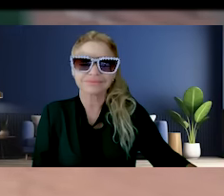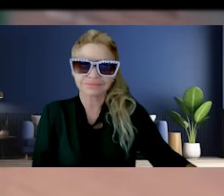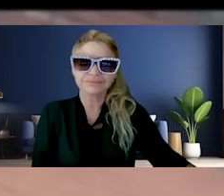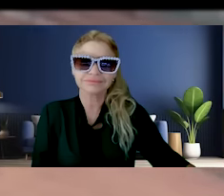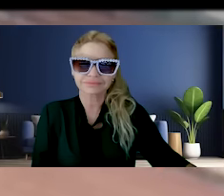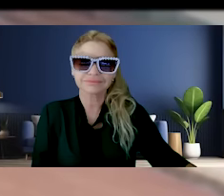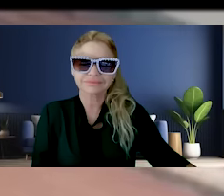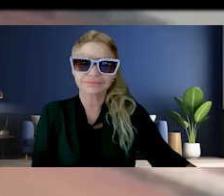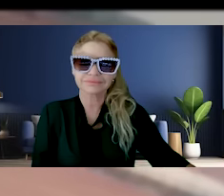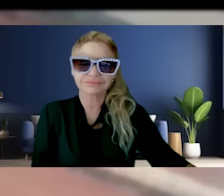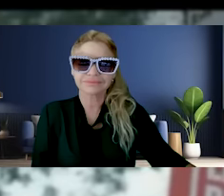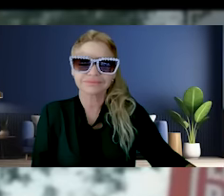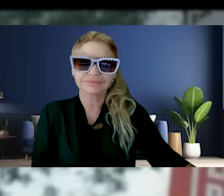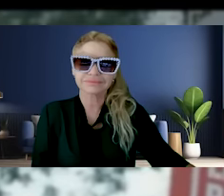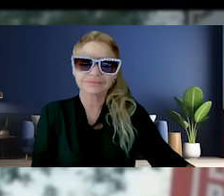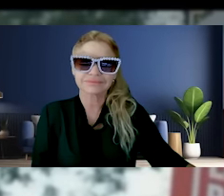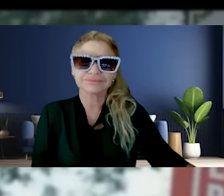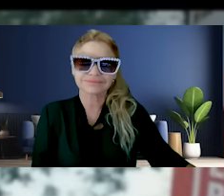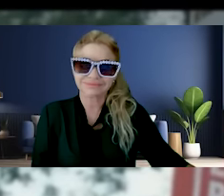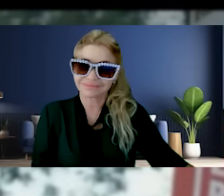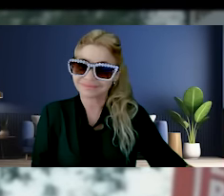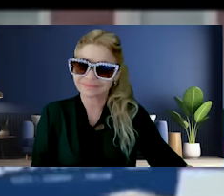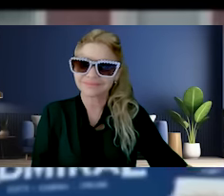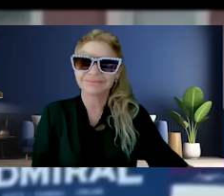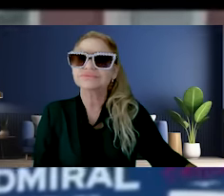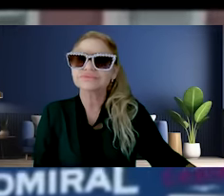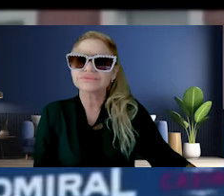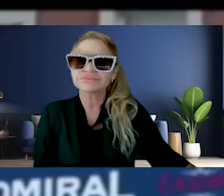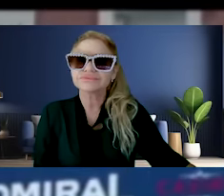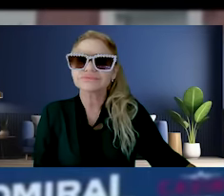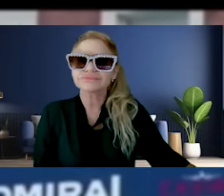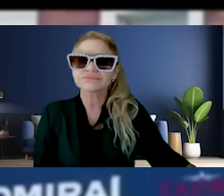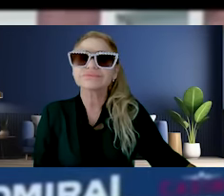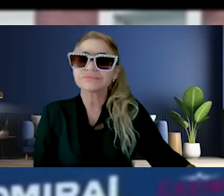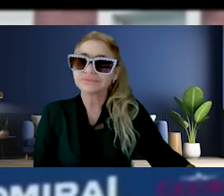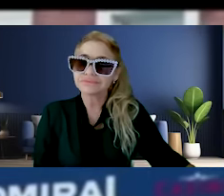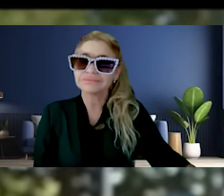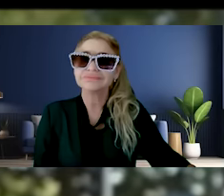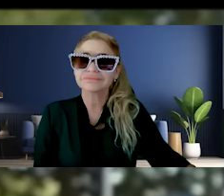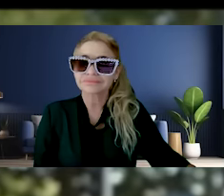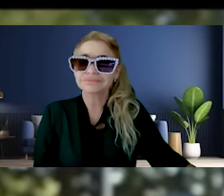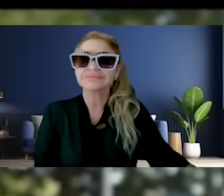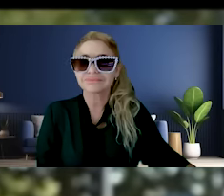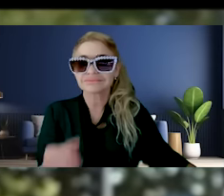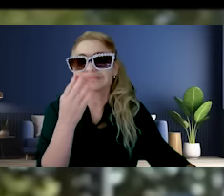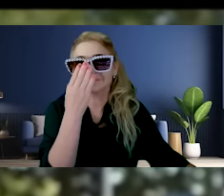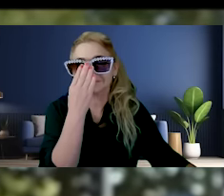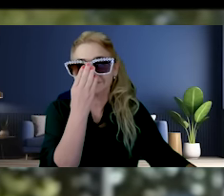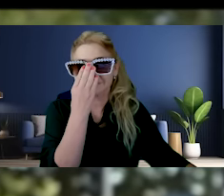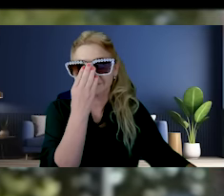en zonas concurridas de la ciudad, un dispositivo que ha llevado a la identificación por error de personas inocentes.